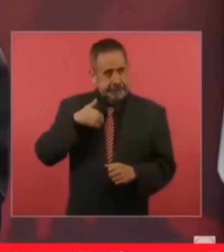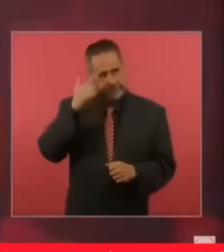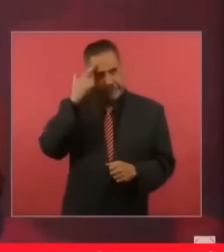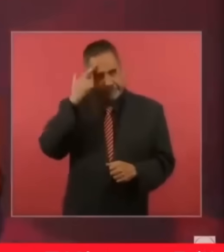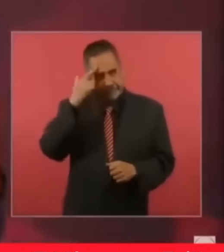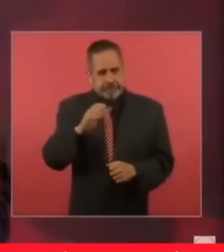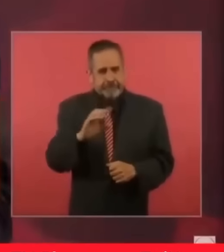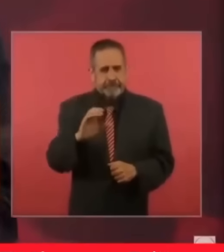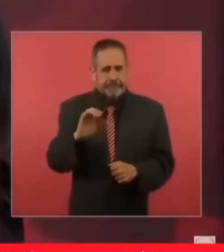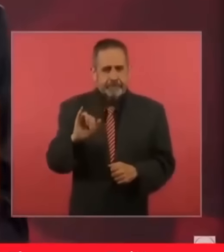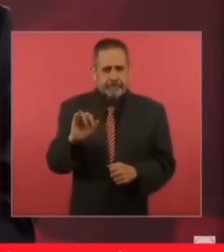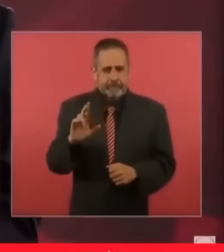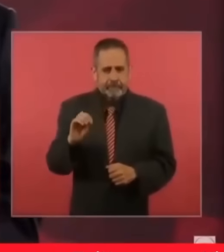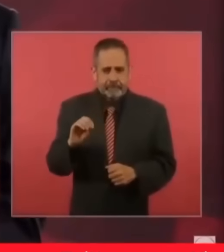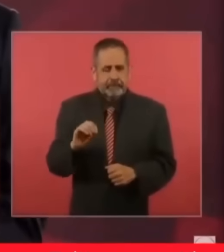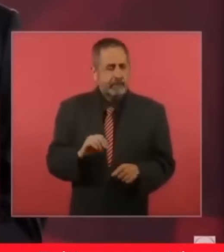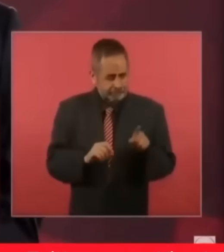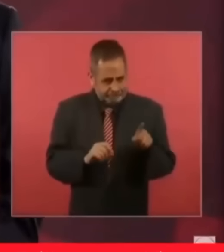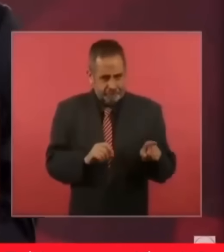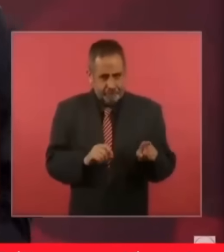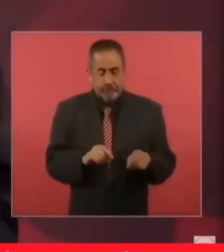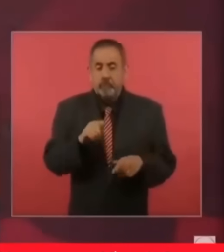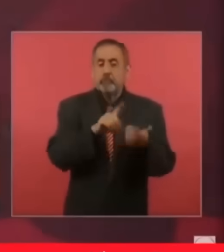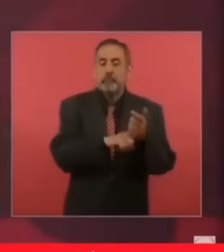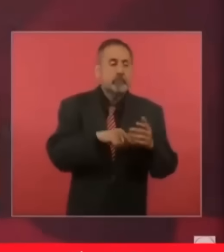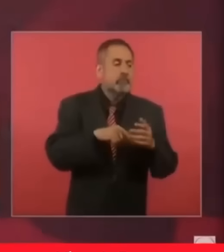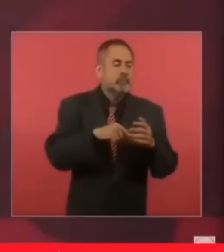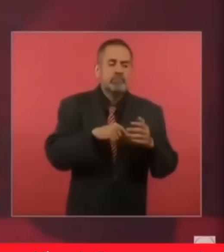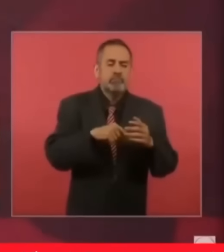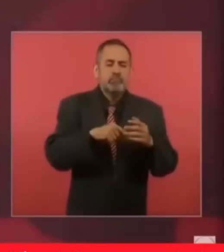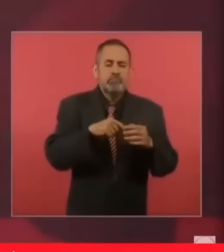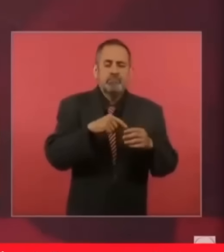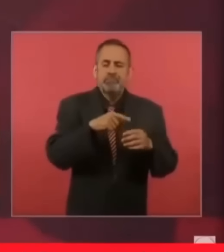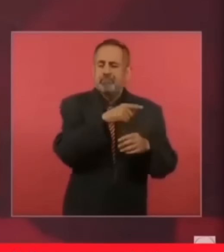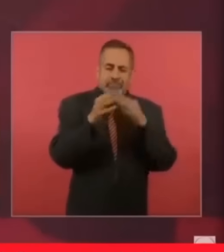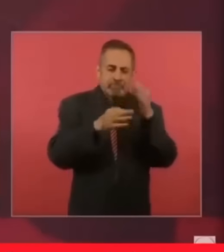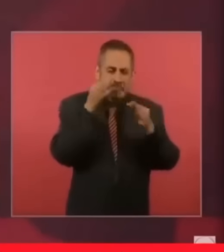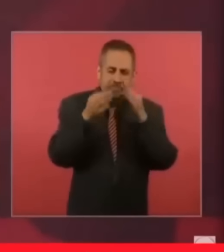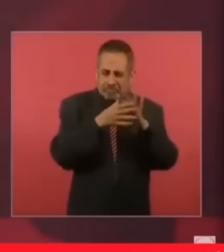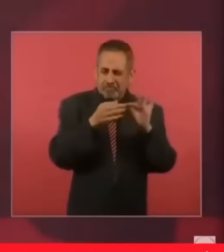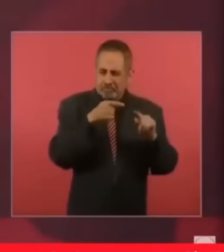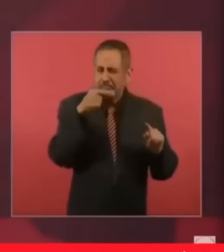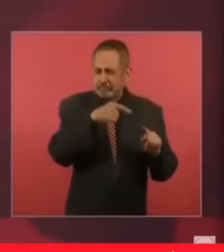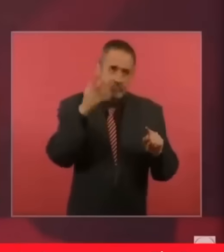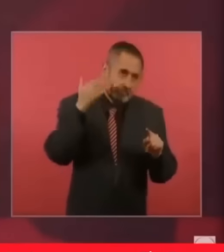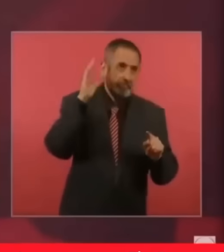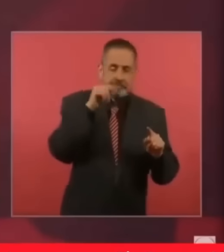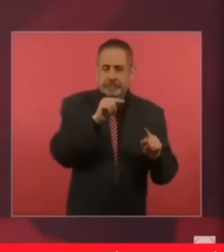que Ciro Gómez Leiva tenía un programa en ese entonces,